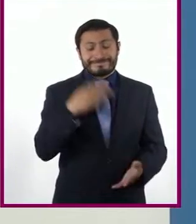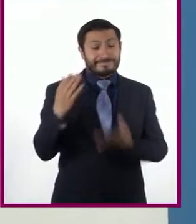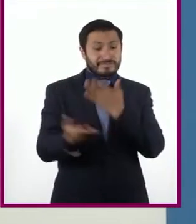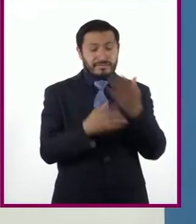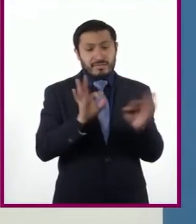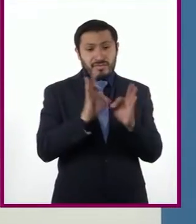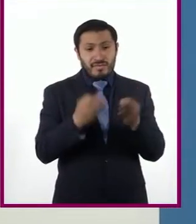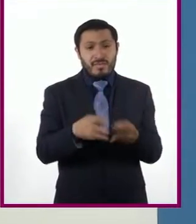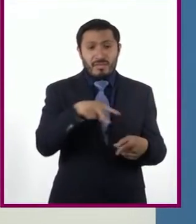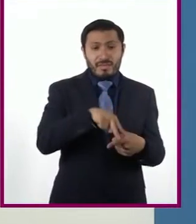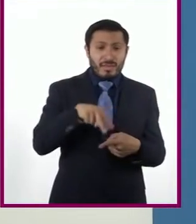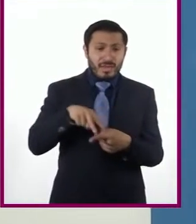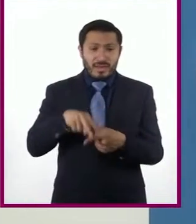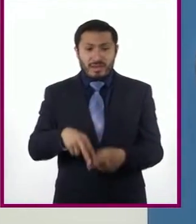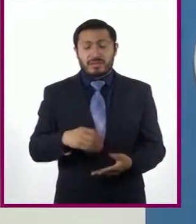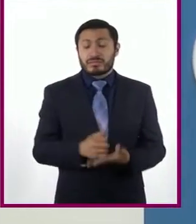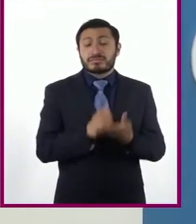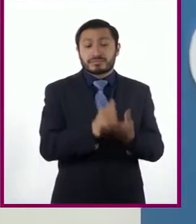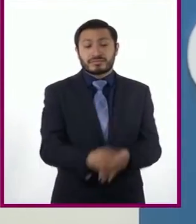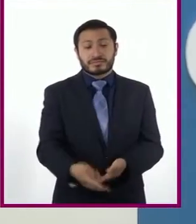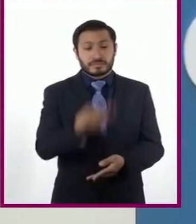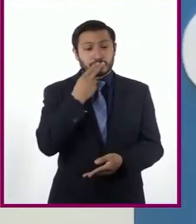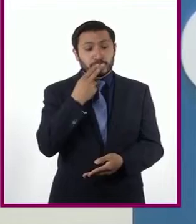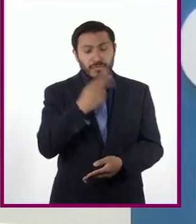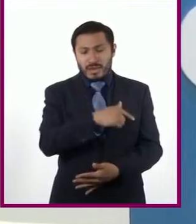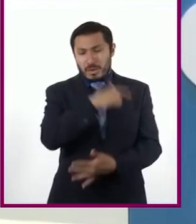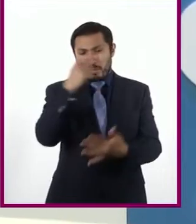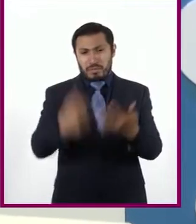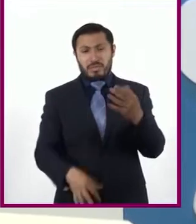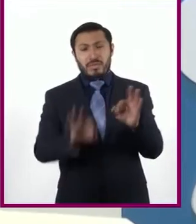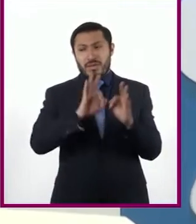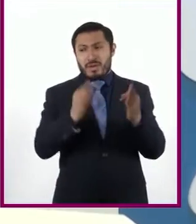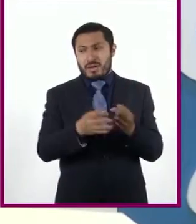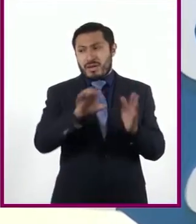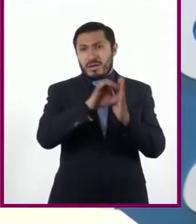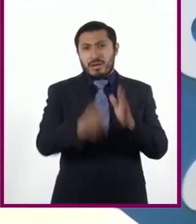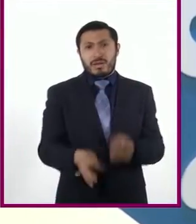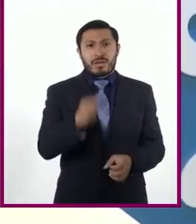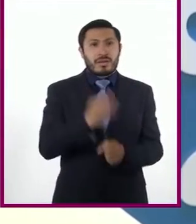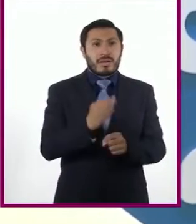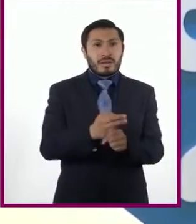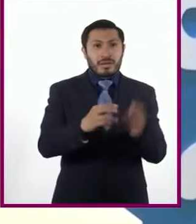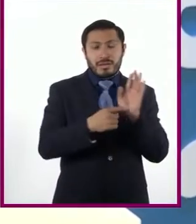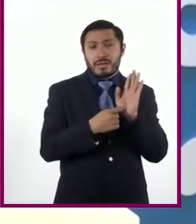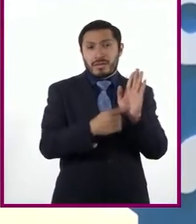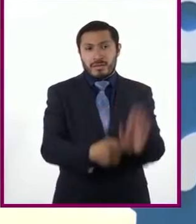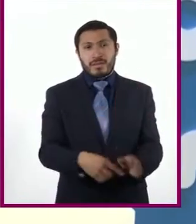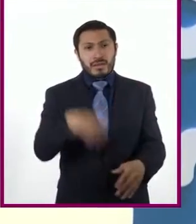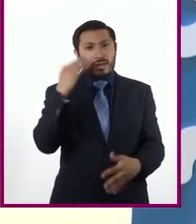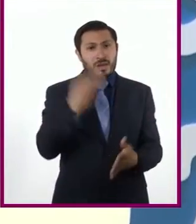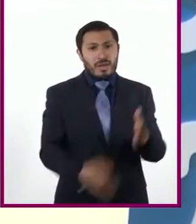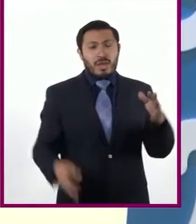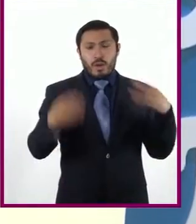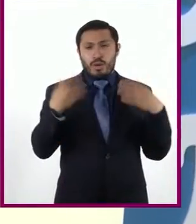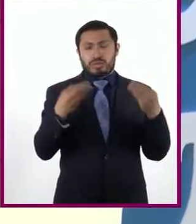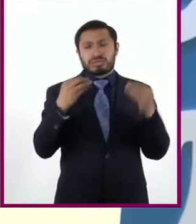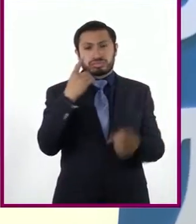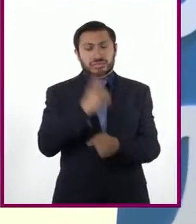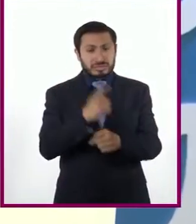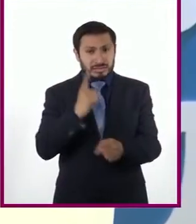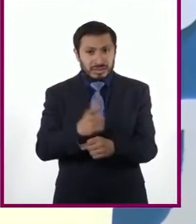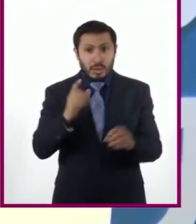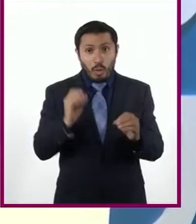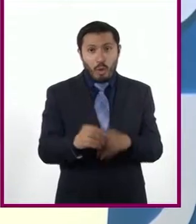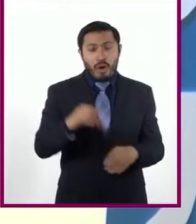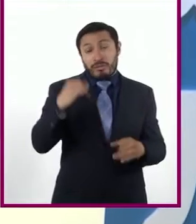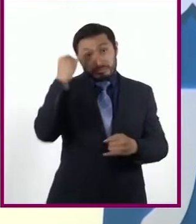los triángulos nos ha permitido su uso en formas tan variadas como las que acabamos de presentar, y faltan muchas más por descubrir o tal